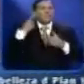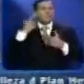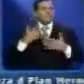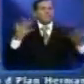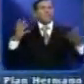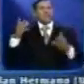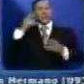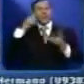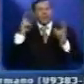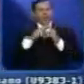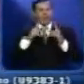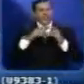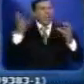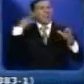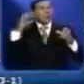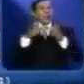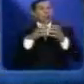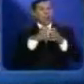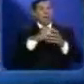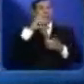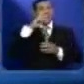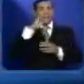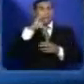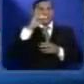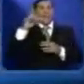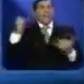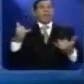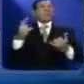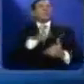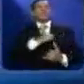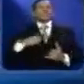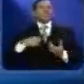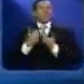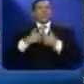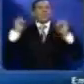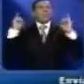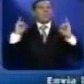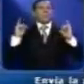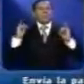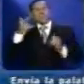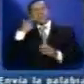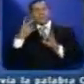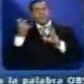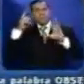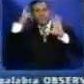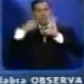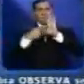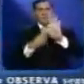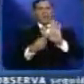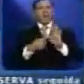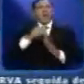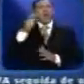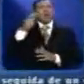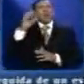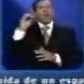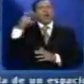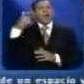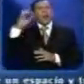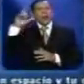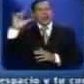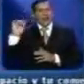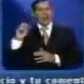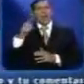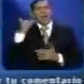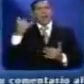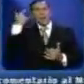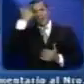con la reconocida agrupación mexicana. Las declaraciones las ofreció durante el relanzamiento de la imagen del portal web Google, del cual ahora será